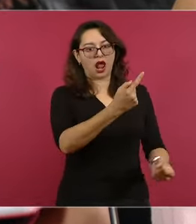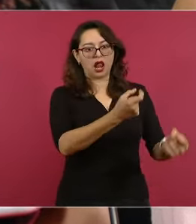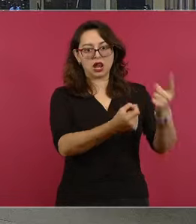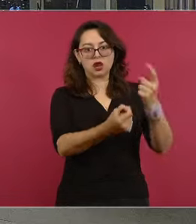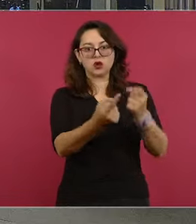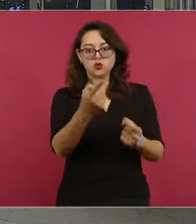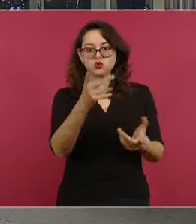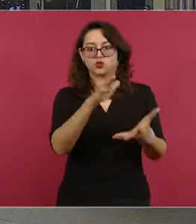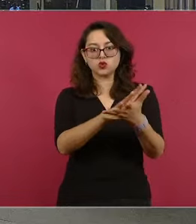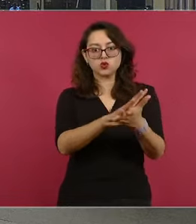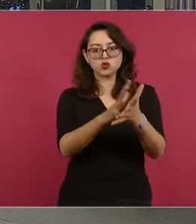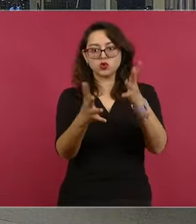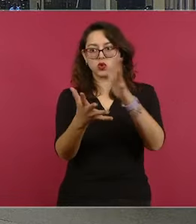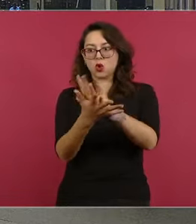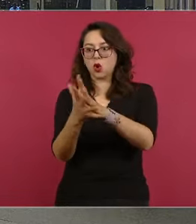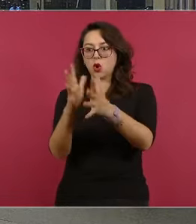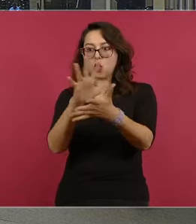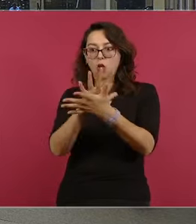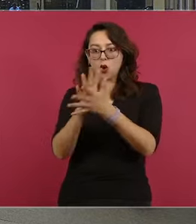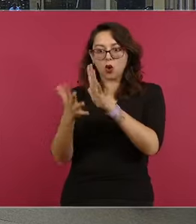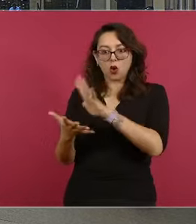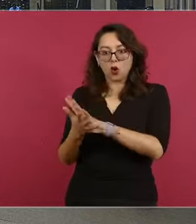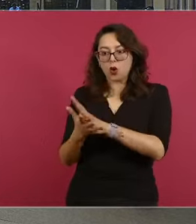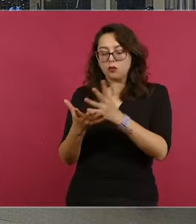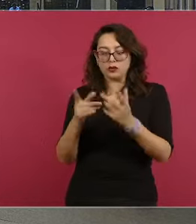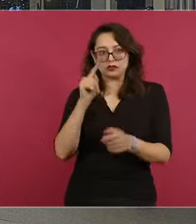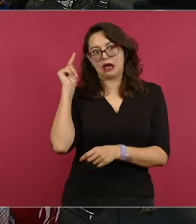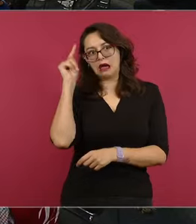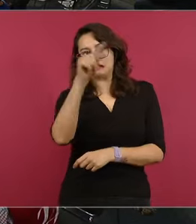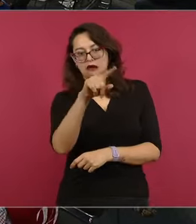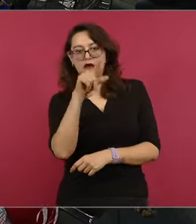pues están aliando para hacer